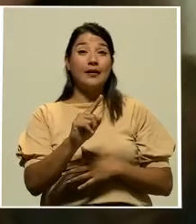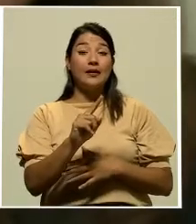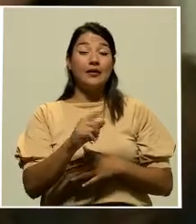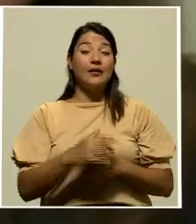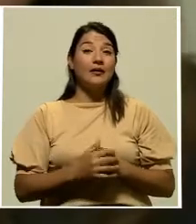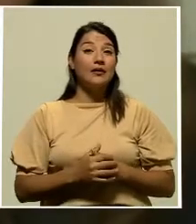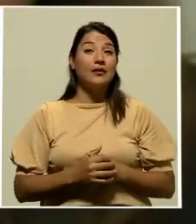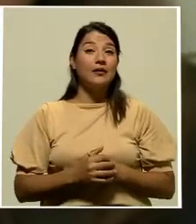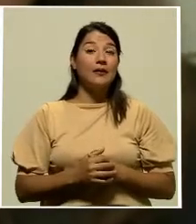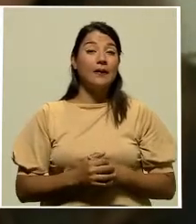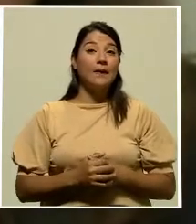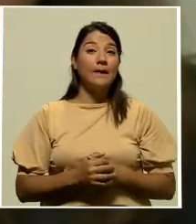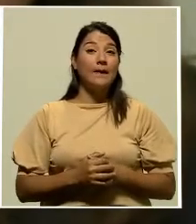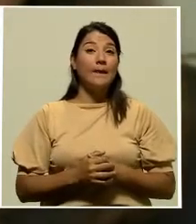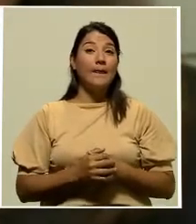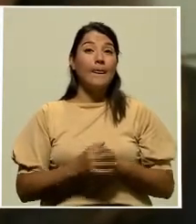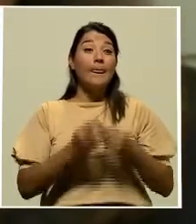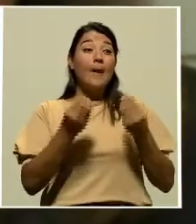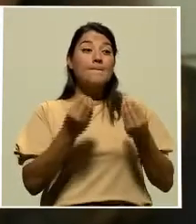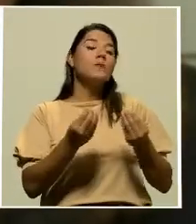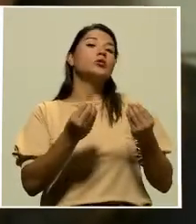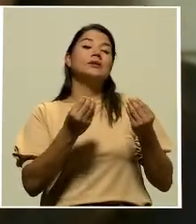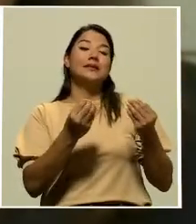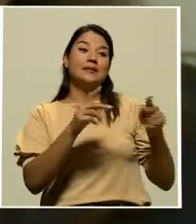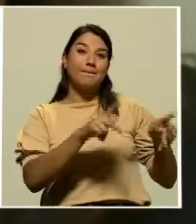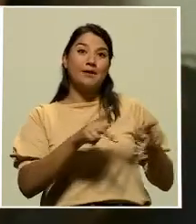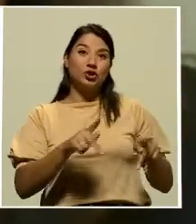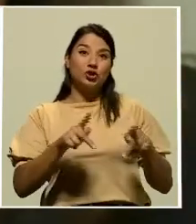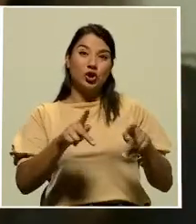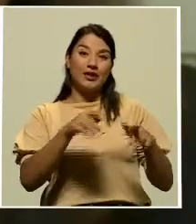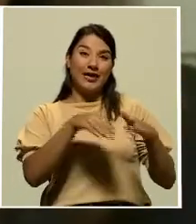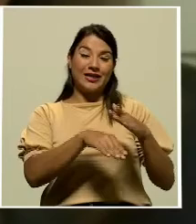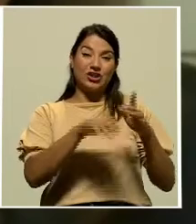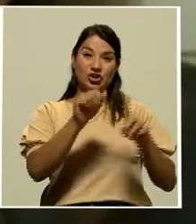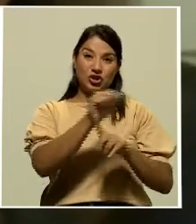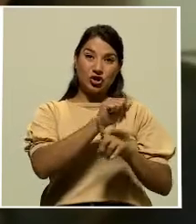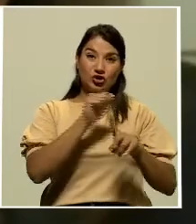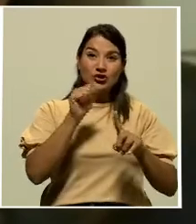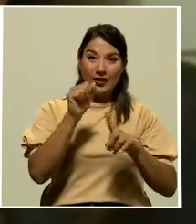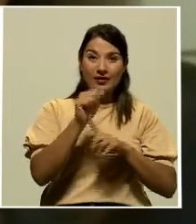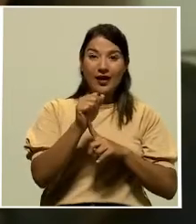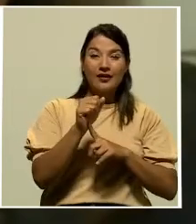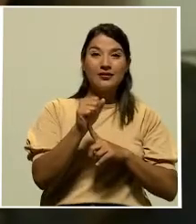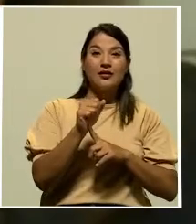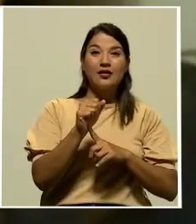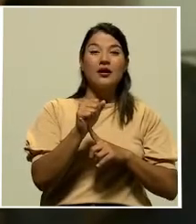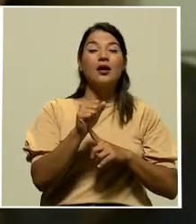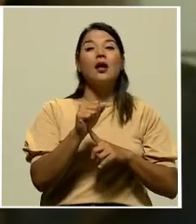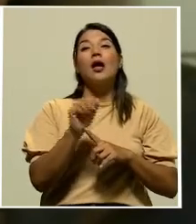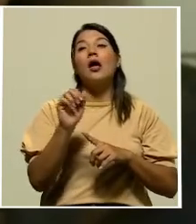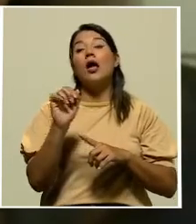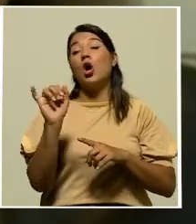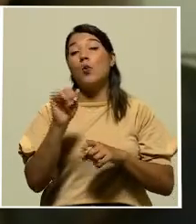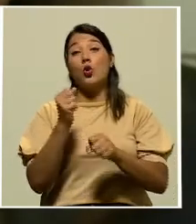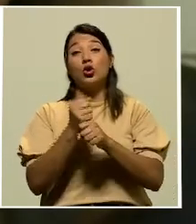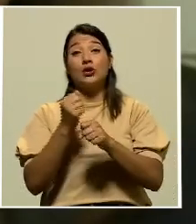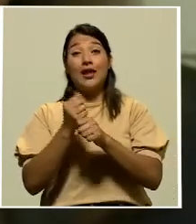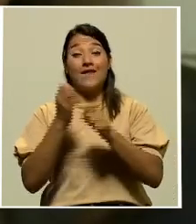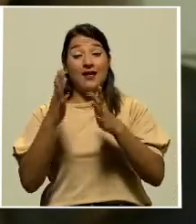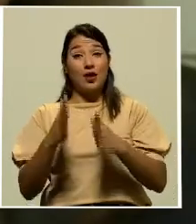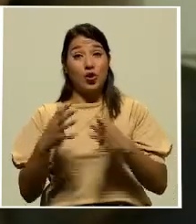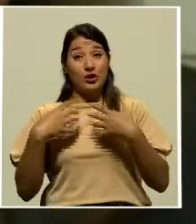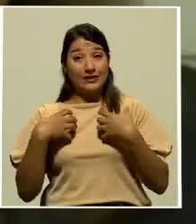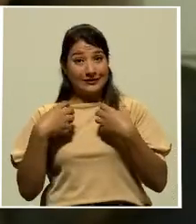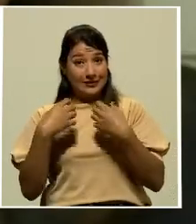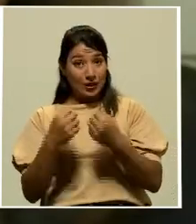defensa común, social, de la sociedad en su conjunto, que fue el personal sanitario. Ante la pandemia, la